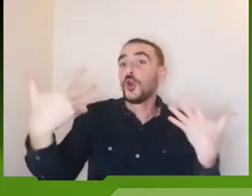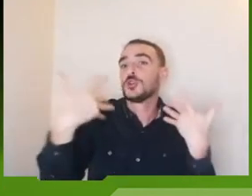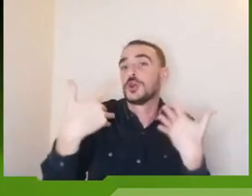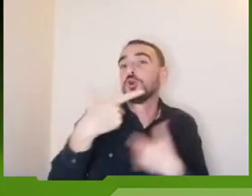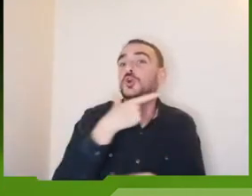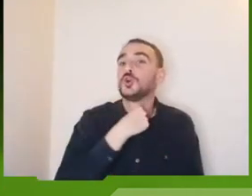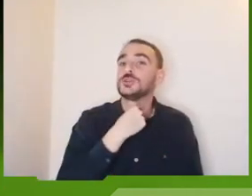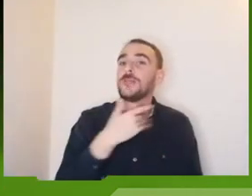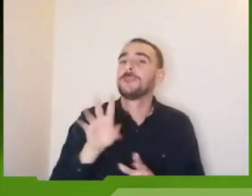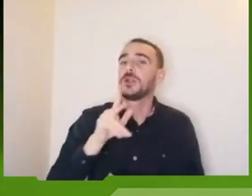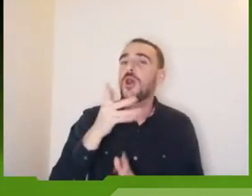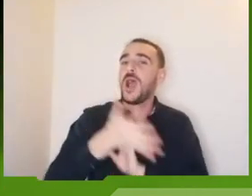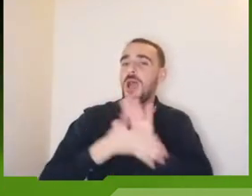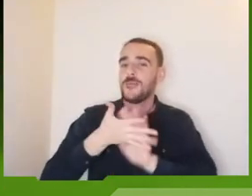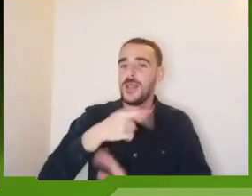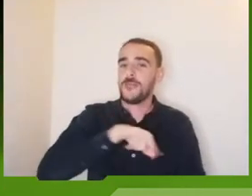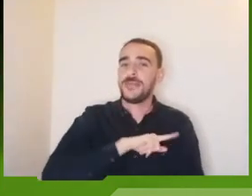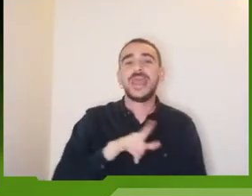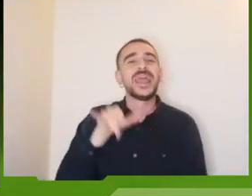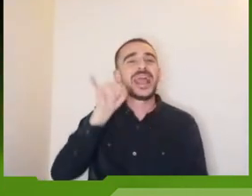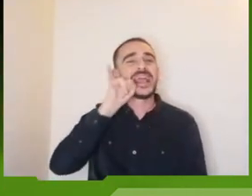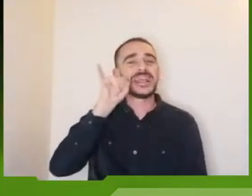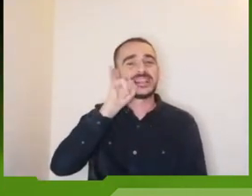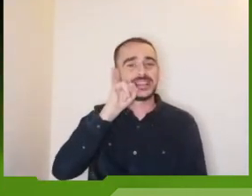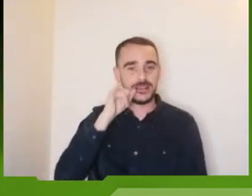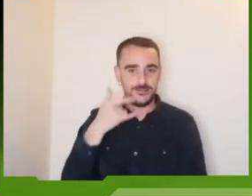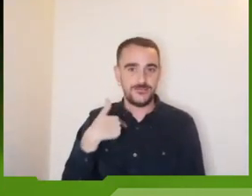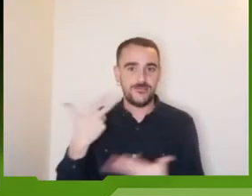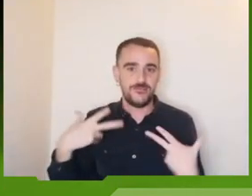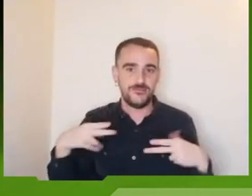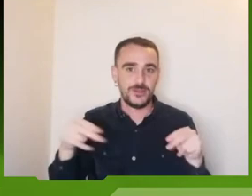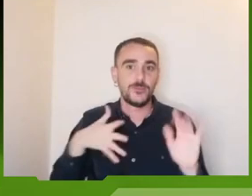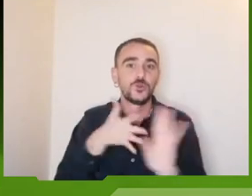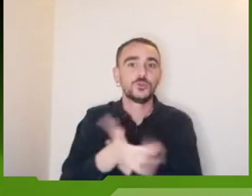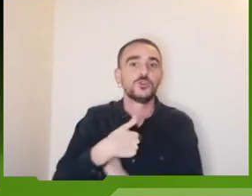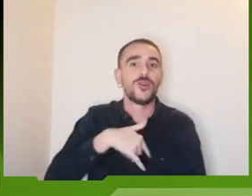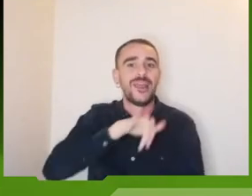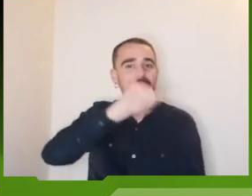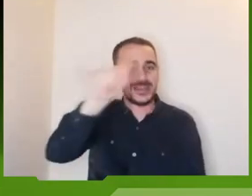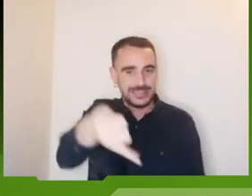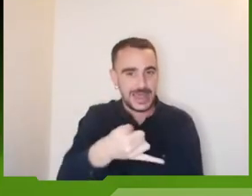por el Instagram, que ya plegamos, que estoy cansada.